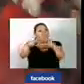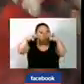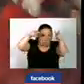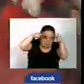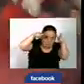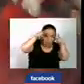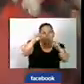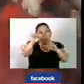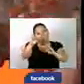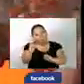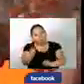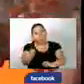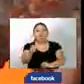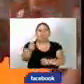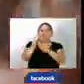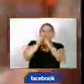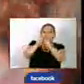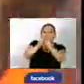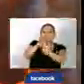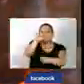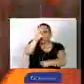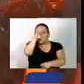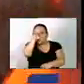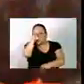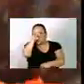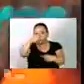asada a las brasas